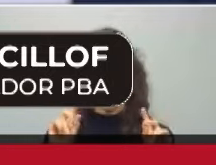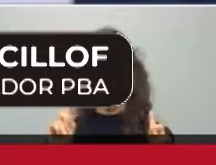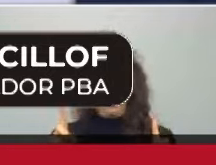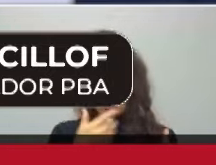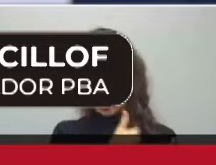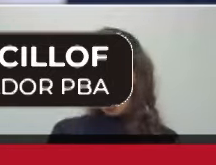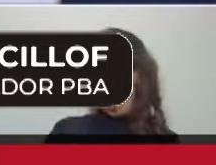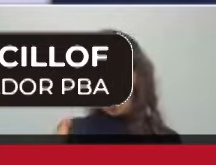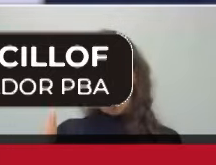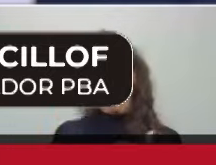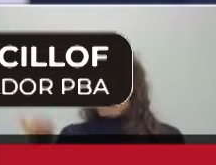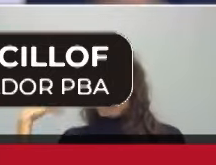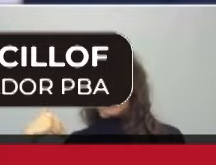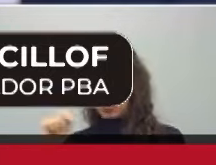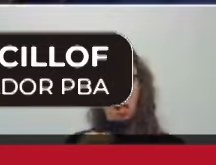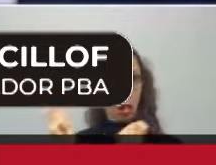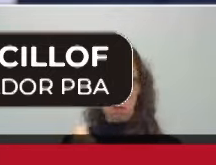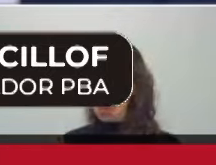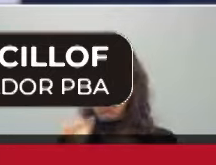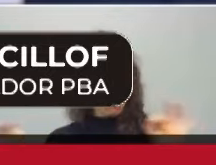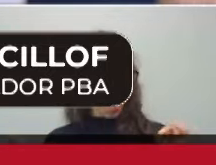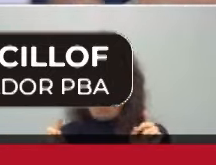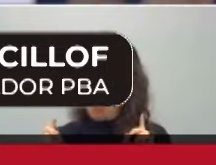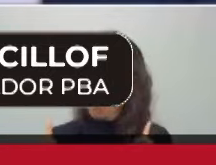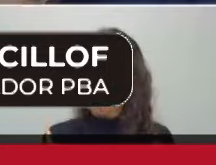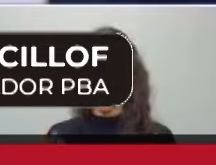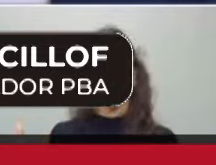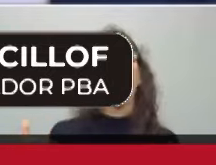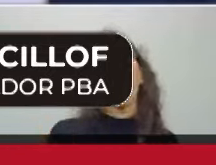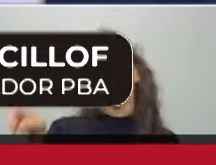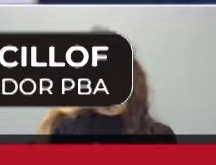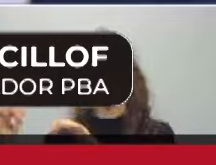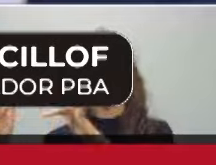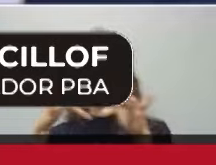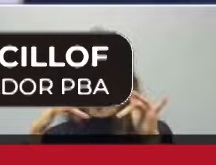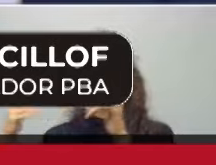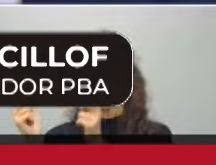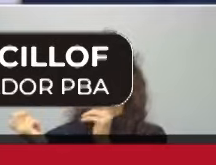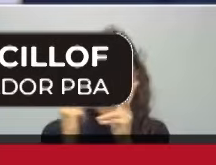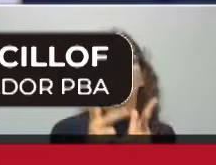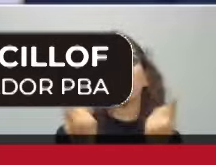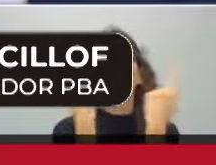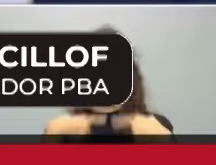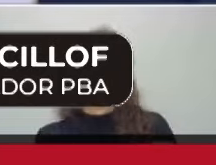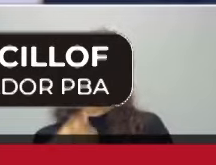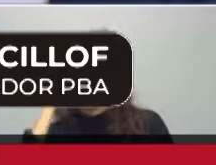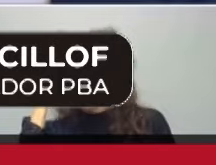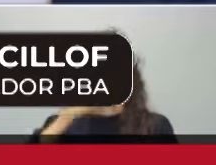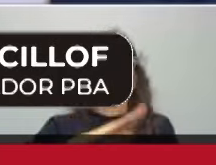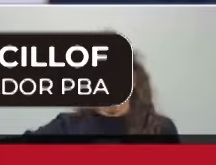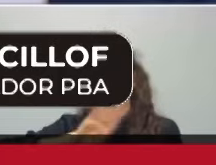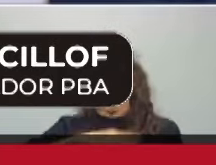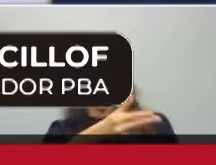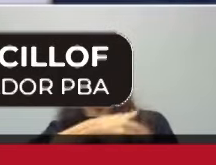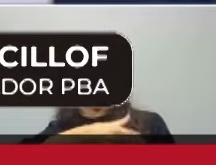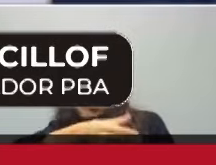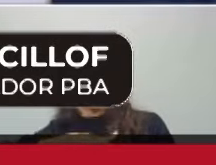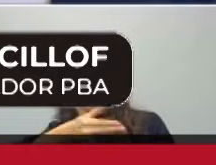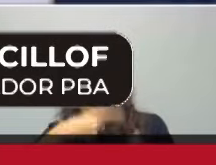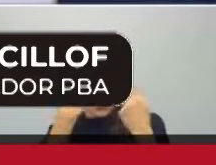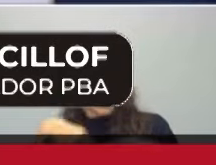periodo anterior, donde teóricamente habíamos recibido recursos de manera indiscriminada y